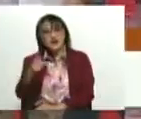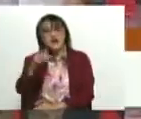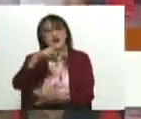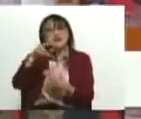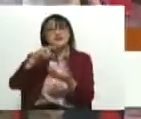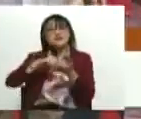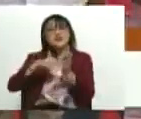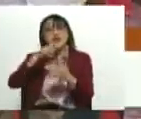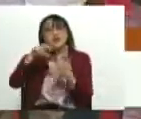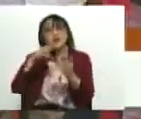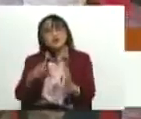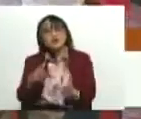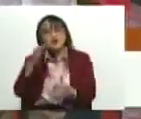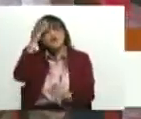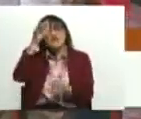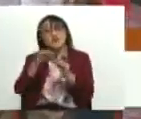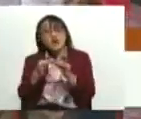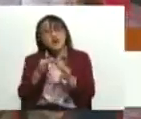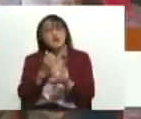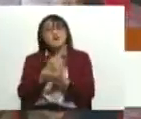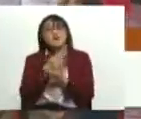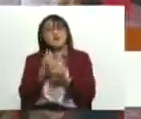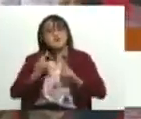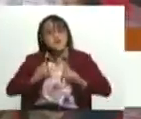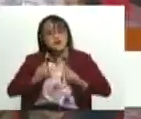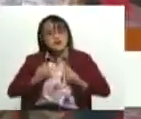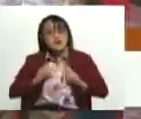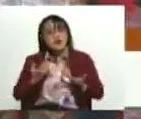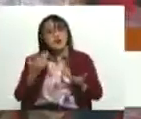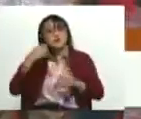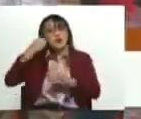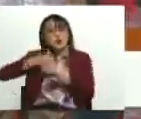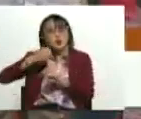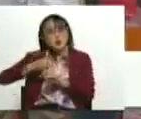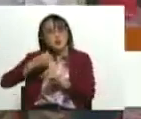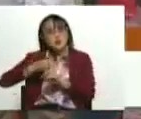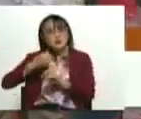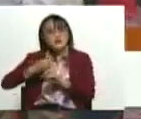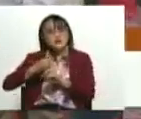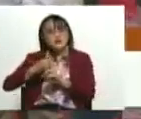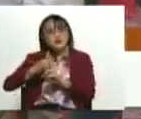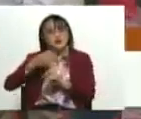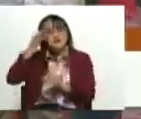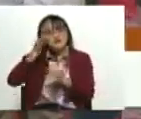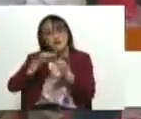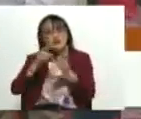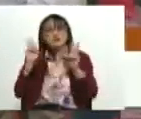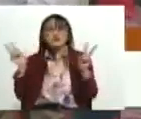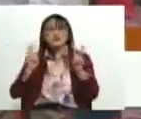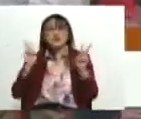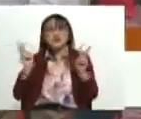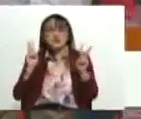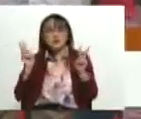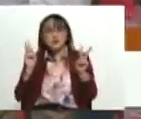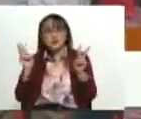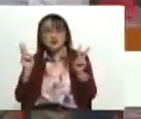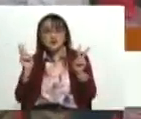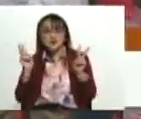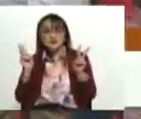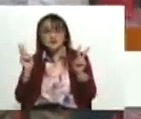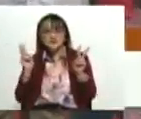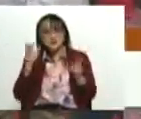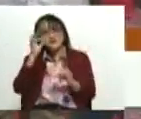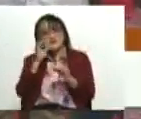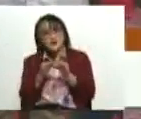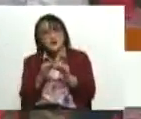esperanza. La esperanza por la vida, la esperanza por las batallas, la esperanza por las victorias. La